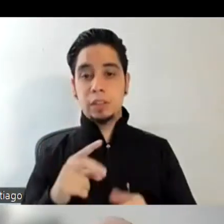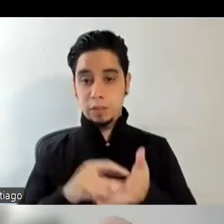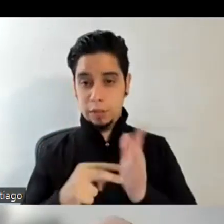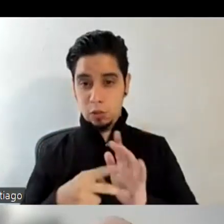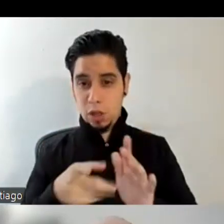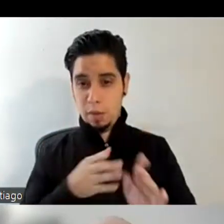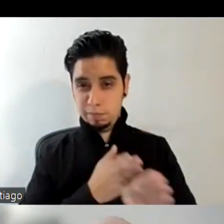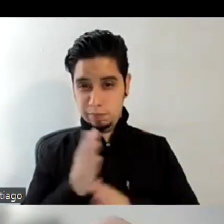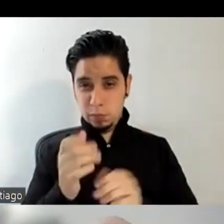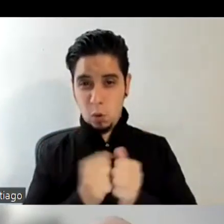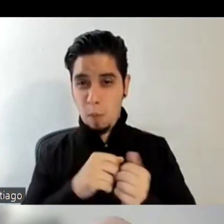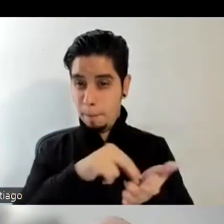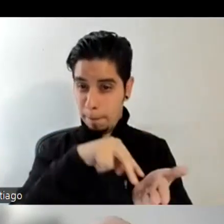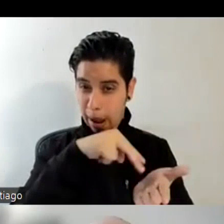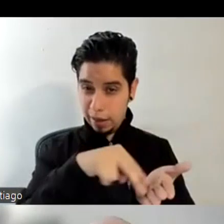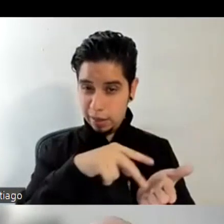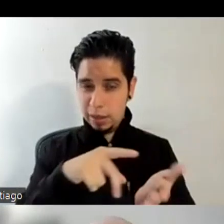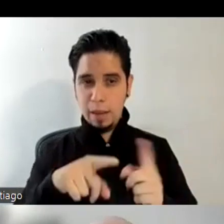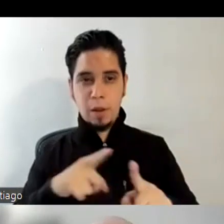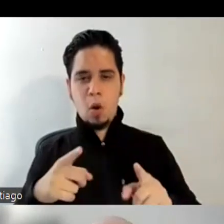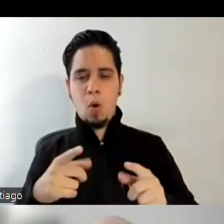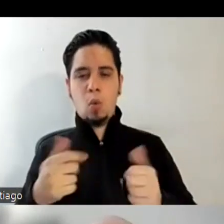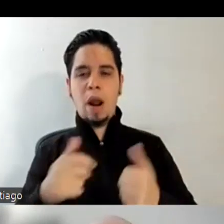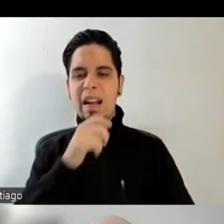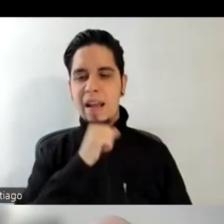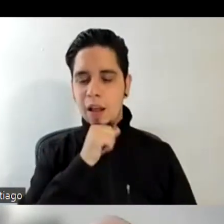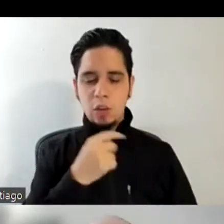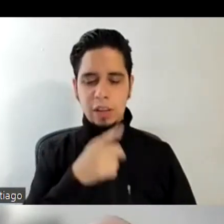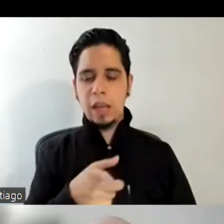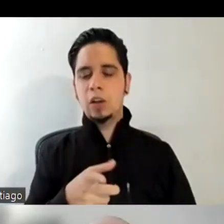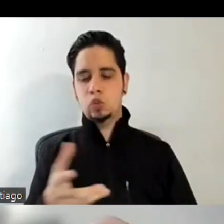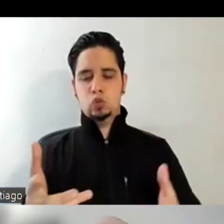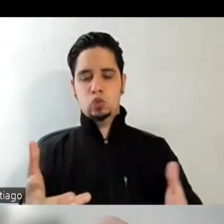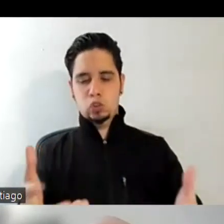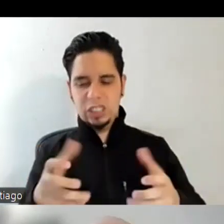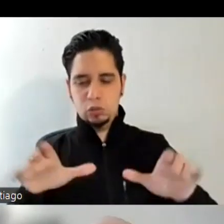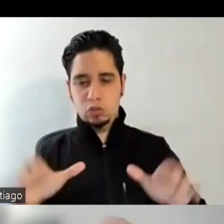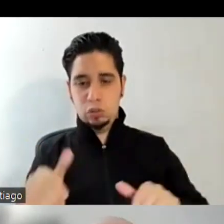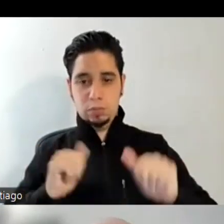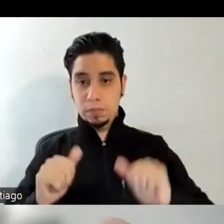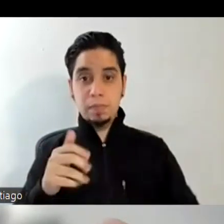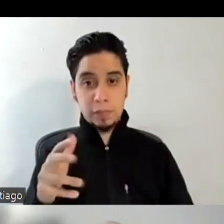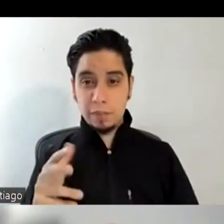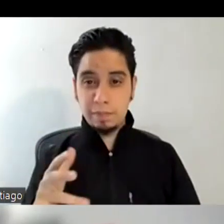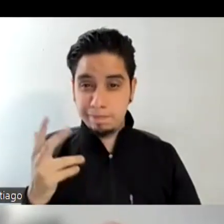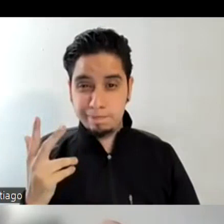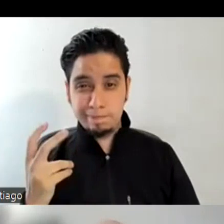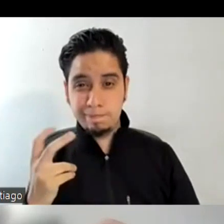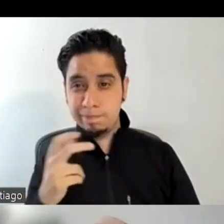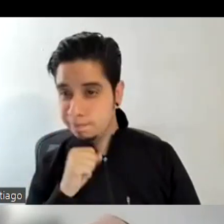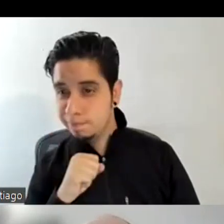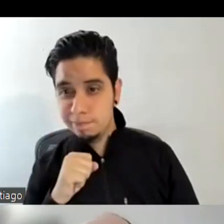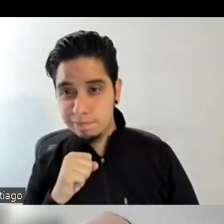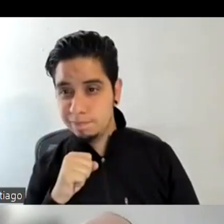baile. Correcto. Pero, ¿a qué edad tú decides que esto es lo que vas a seguir haciendo? Ya a los 13 años. Ahí, porque en realidad